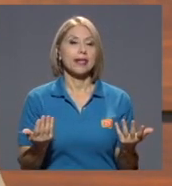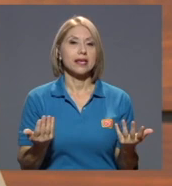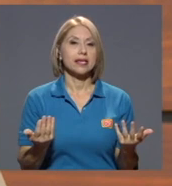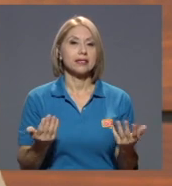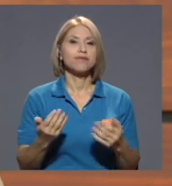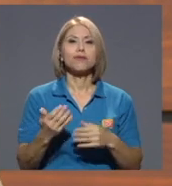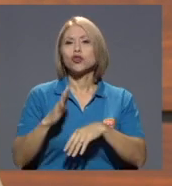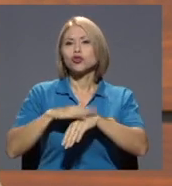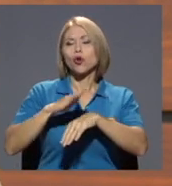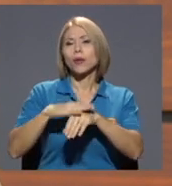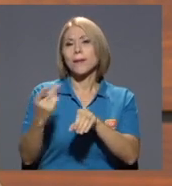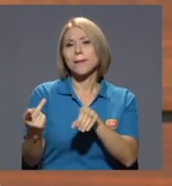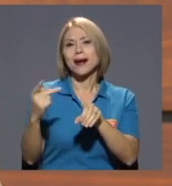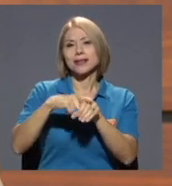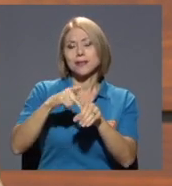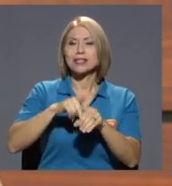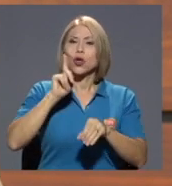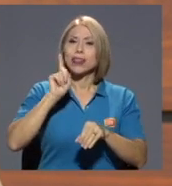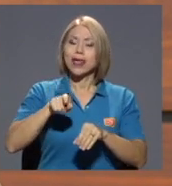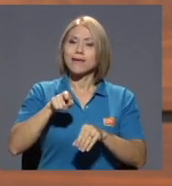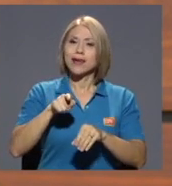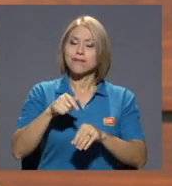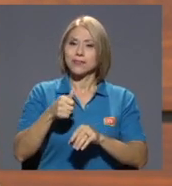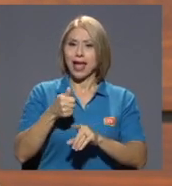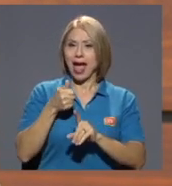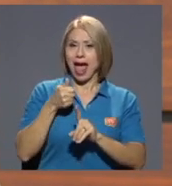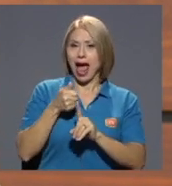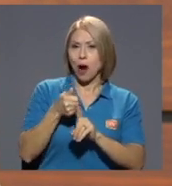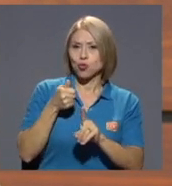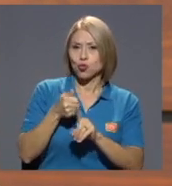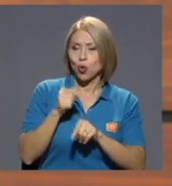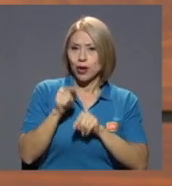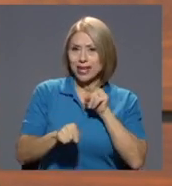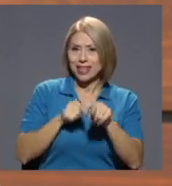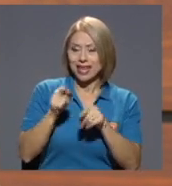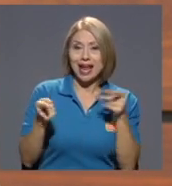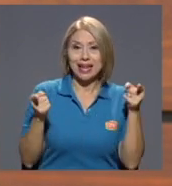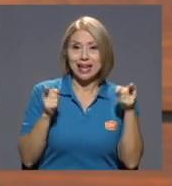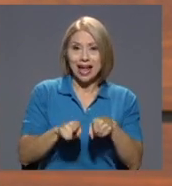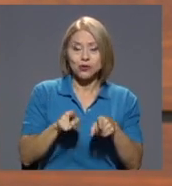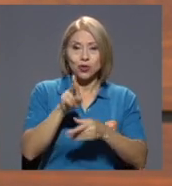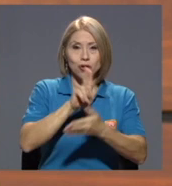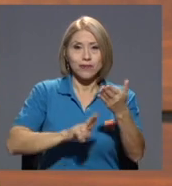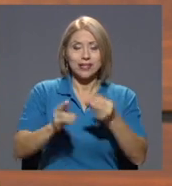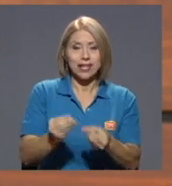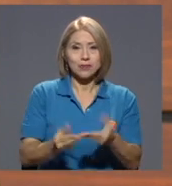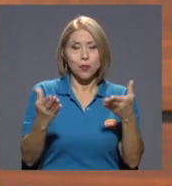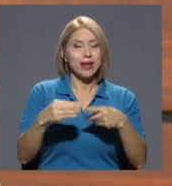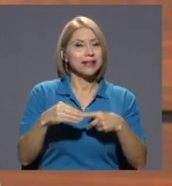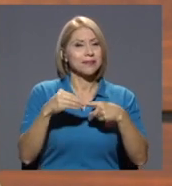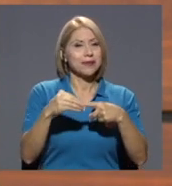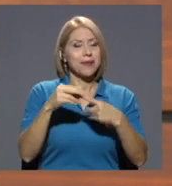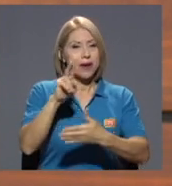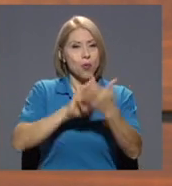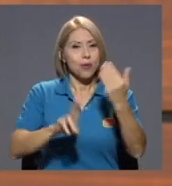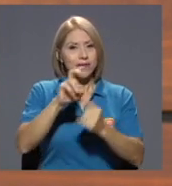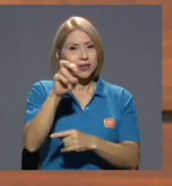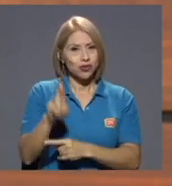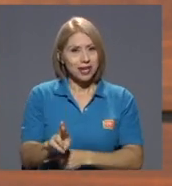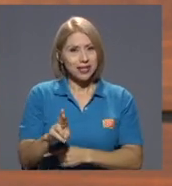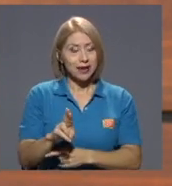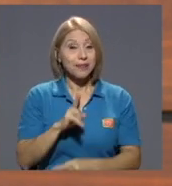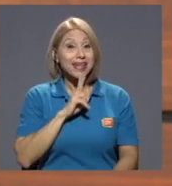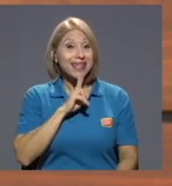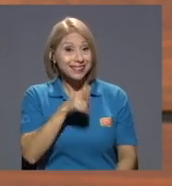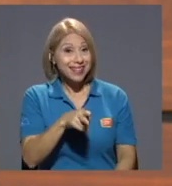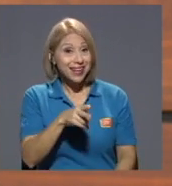hay que hacer una autocrítica en el caso de las universidades públicas principalmente la universidad de costa rica que si bien es cierto salimos